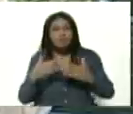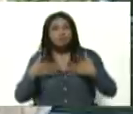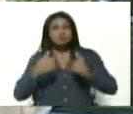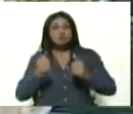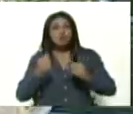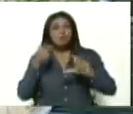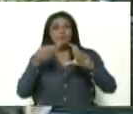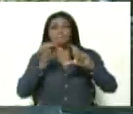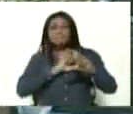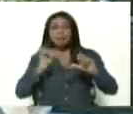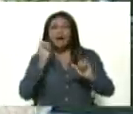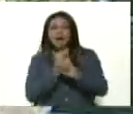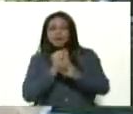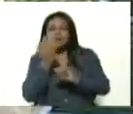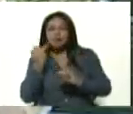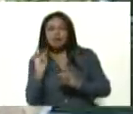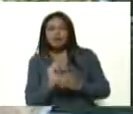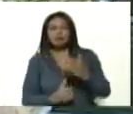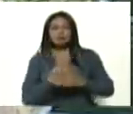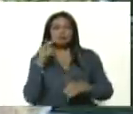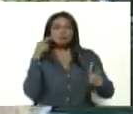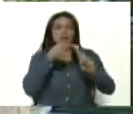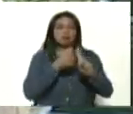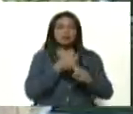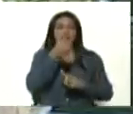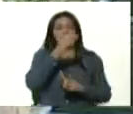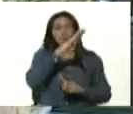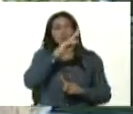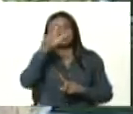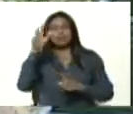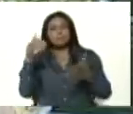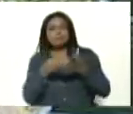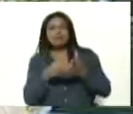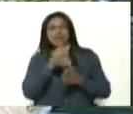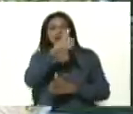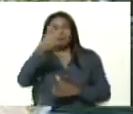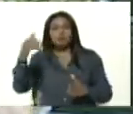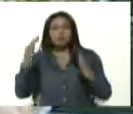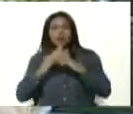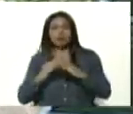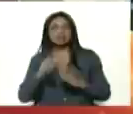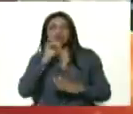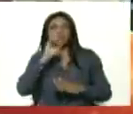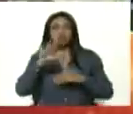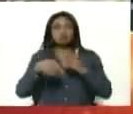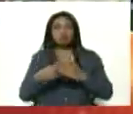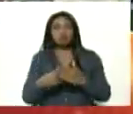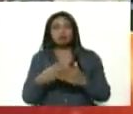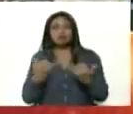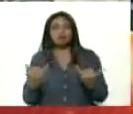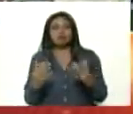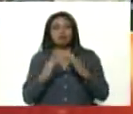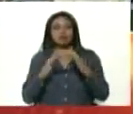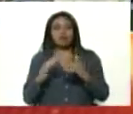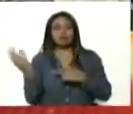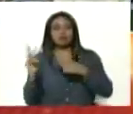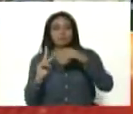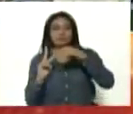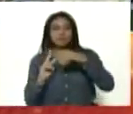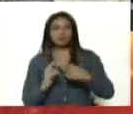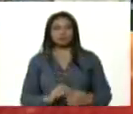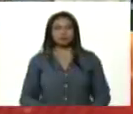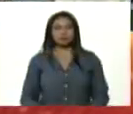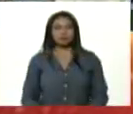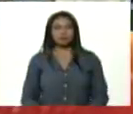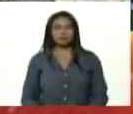para entonces también haber llegado a más de 143.000 visitas casa a casa. Esta es la información que nosotros manejamos hasta ahora y con ella devolvemos el paso al estudio.